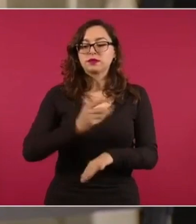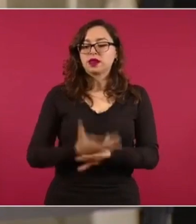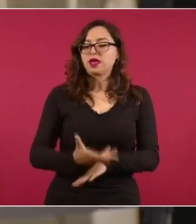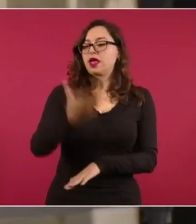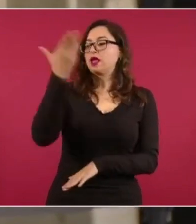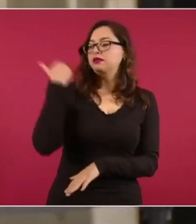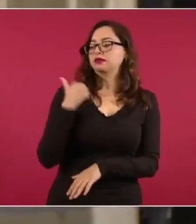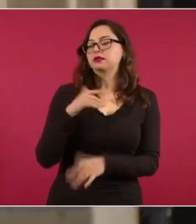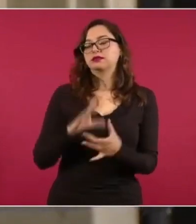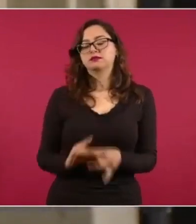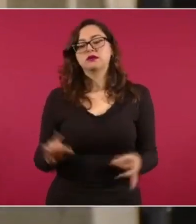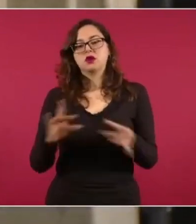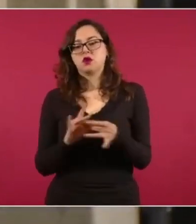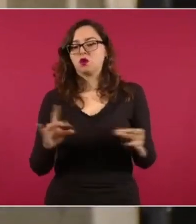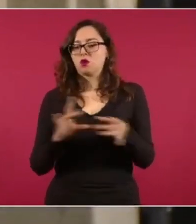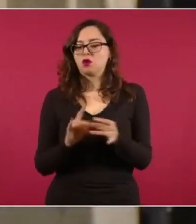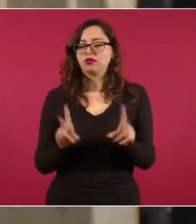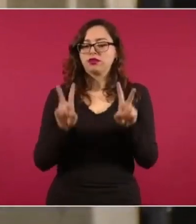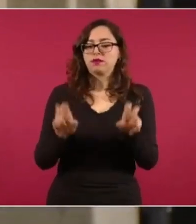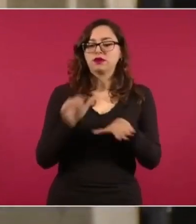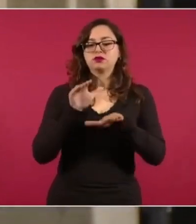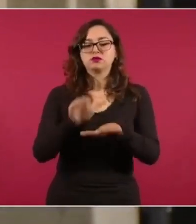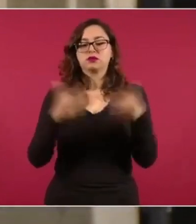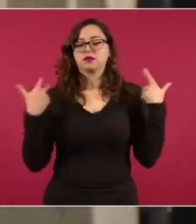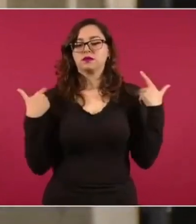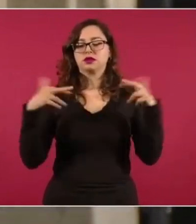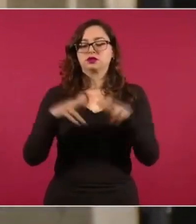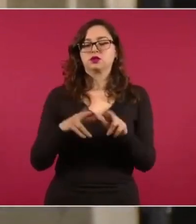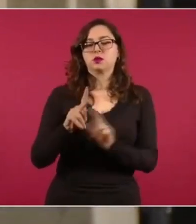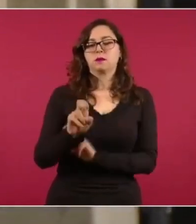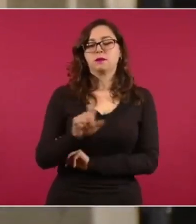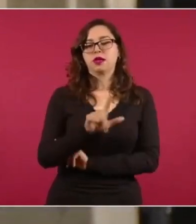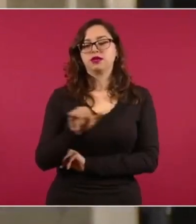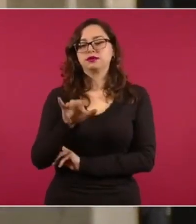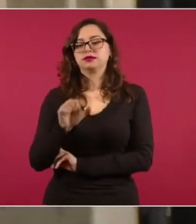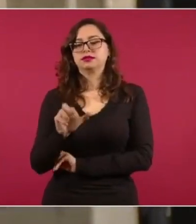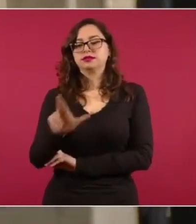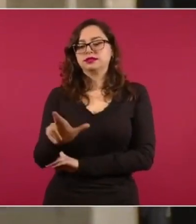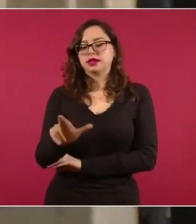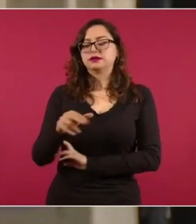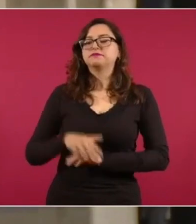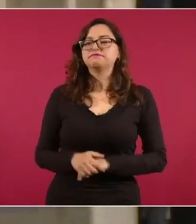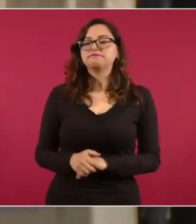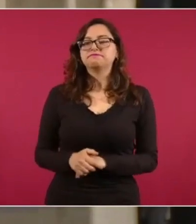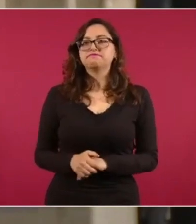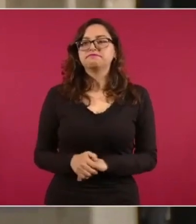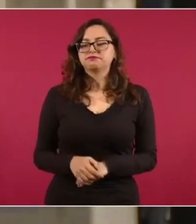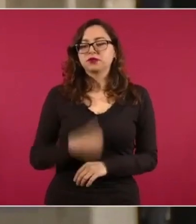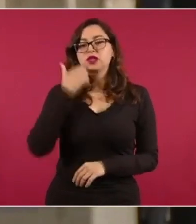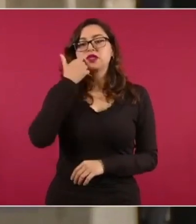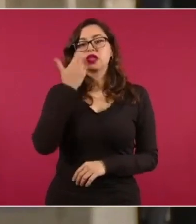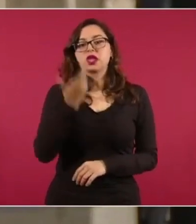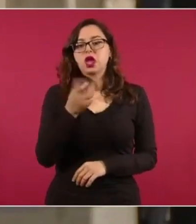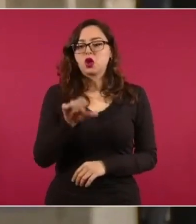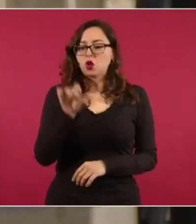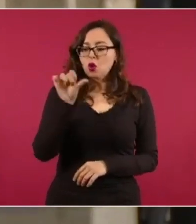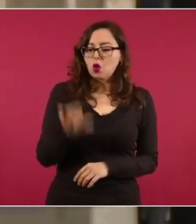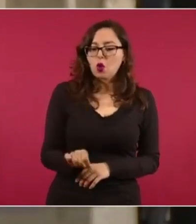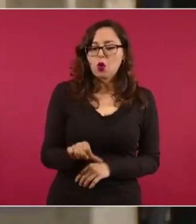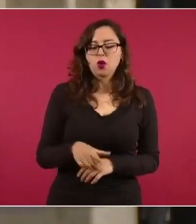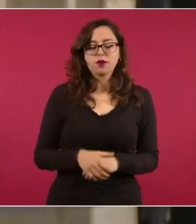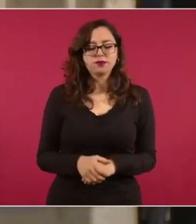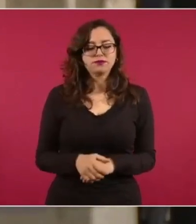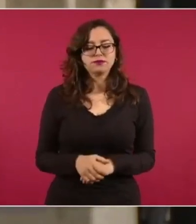Pellicer. Mi solicitud es pedirle respetuosamente al término de esta conferencia que se pudiera